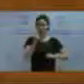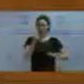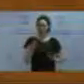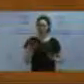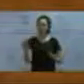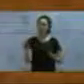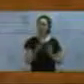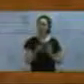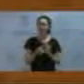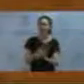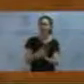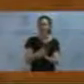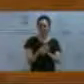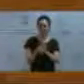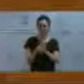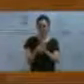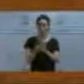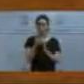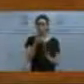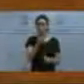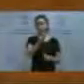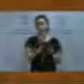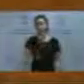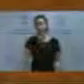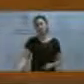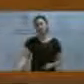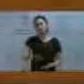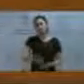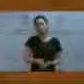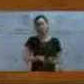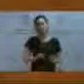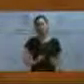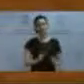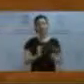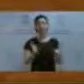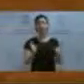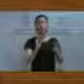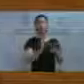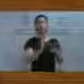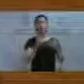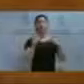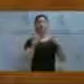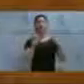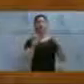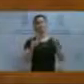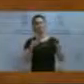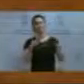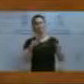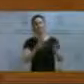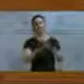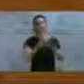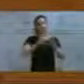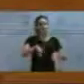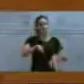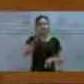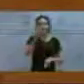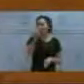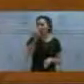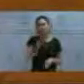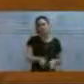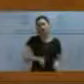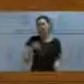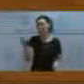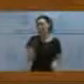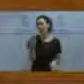la unidad porque la gente pide a sus parlamentos que trabajen por el interés general.